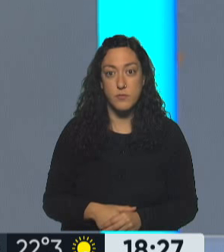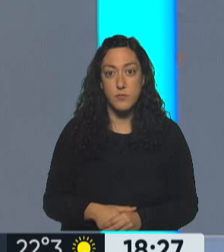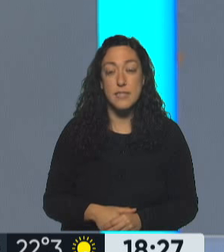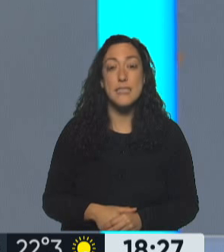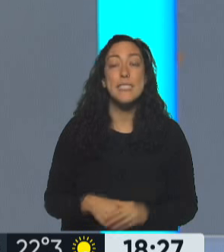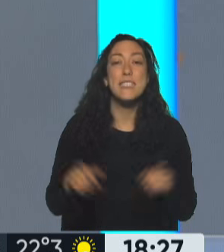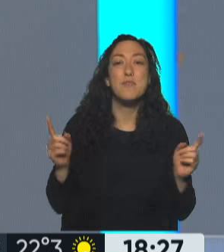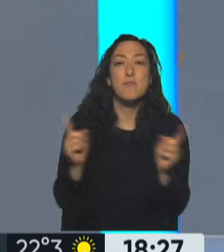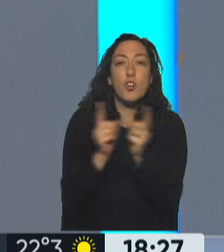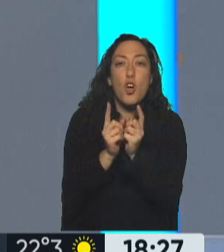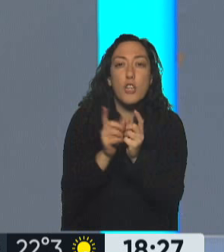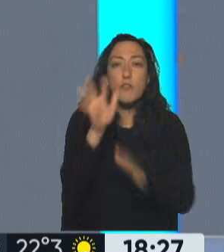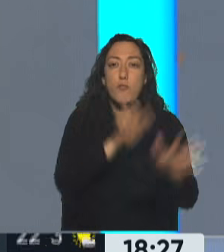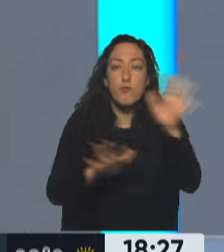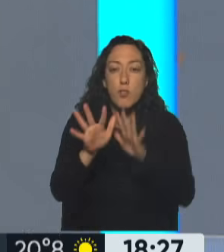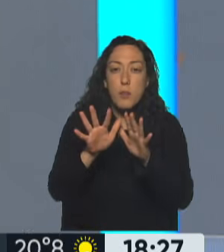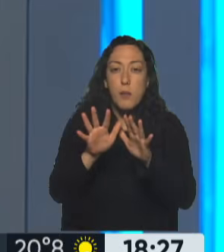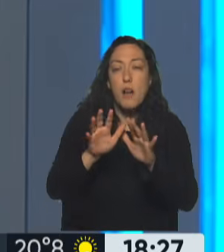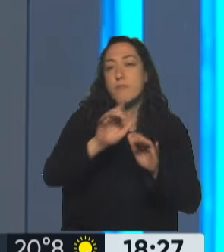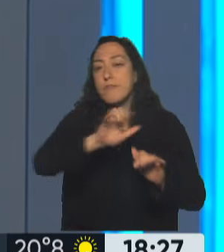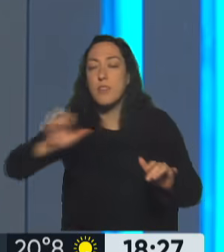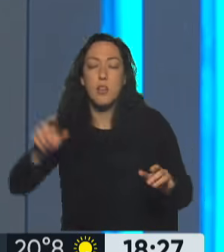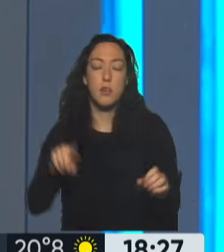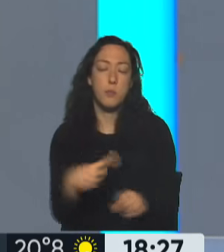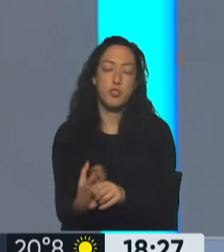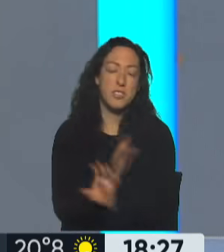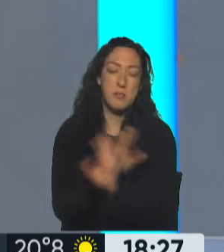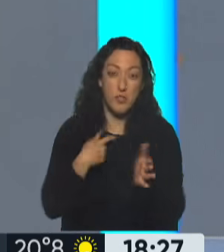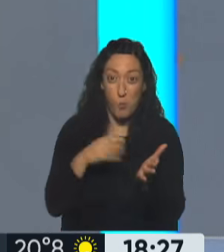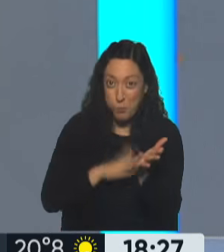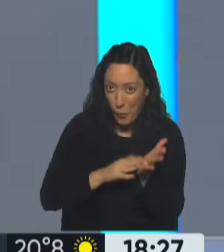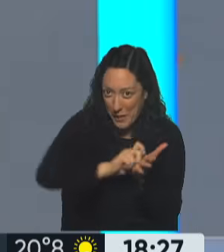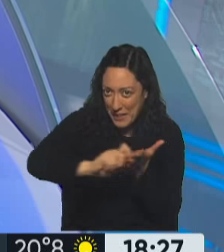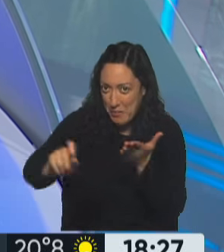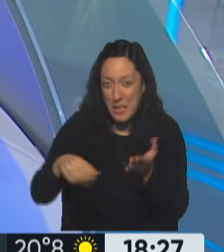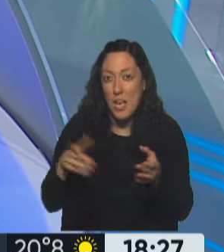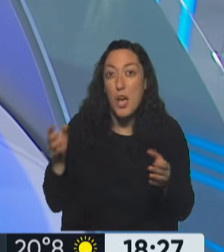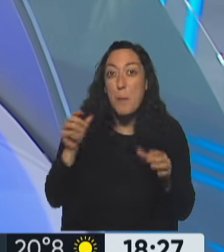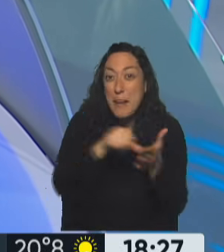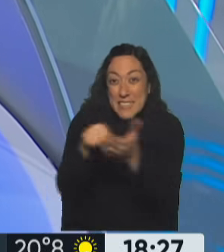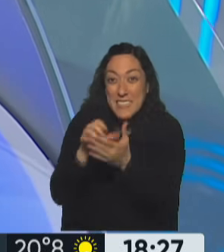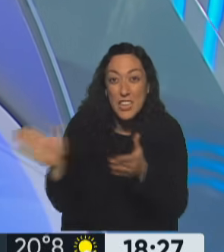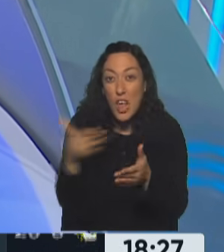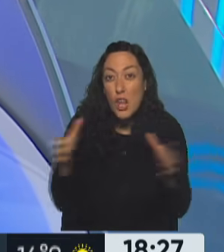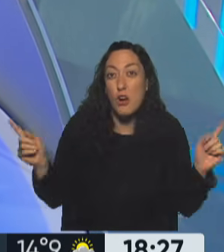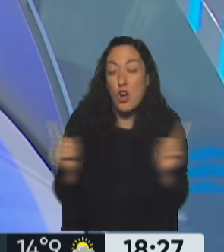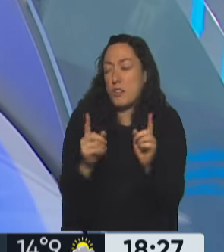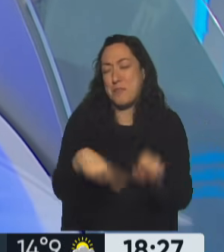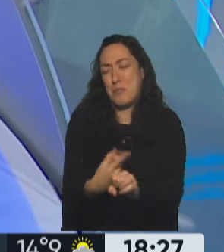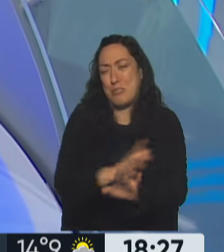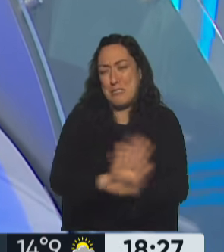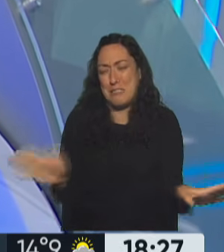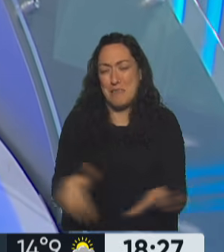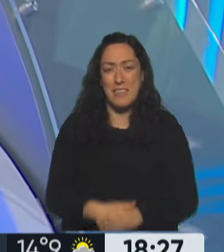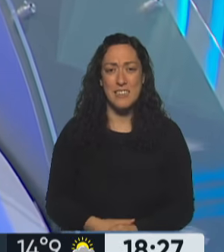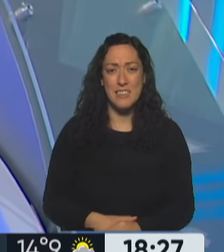sigla por orden alfabético ¿Y qué te me da? resulta imposible. Te queda Un A, abecedario- B, I, O, nada. un chico. abecedario Es trabalenguas. más o menos, sí, son 11 letras del abecedario, así Claro. que es imposible. Pero en